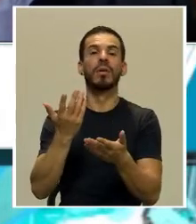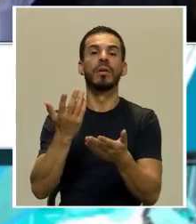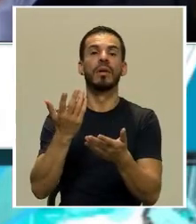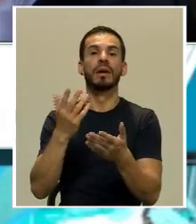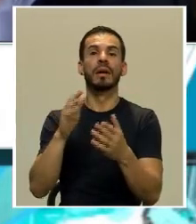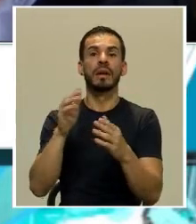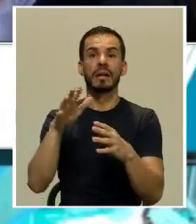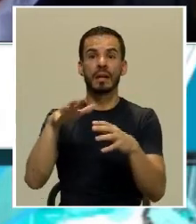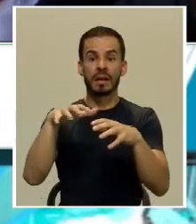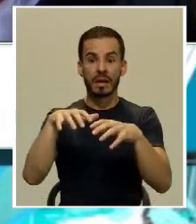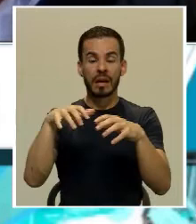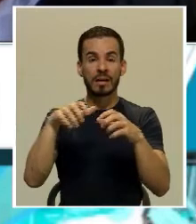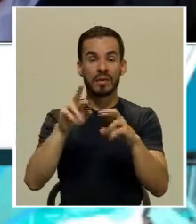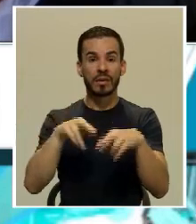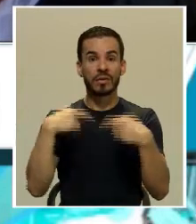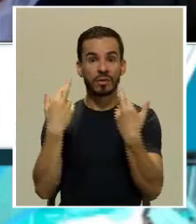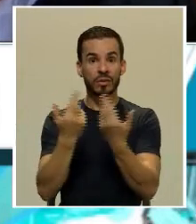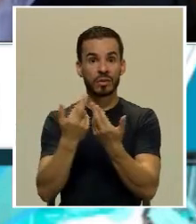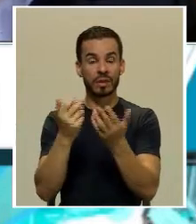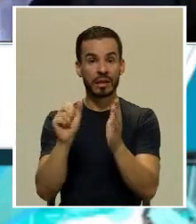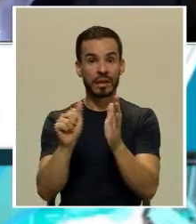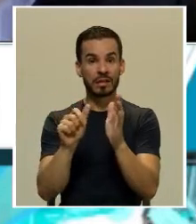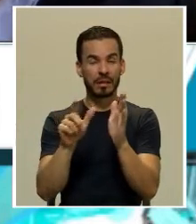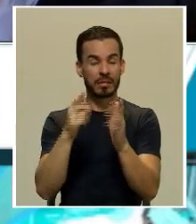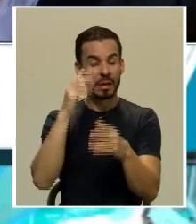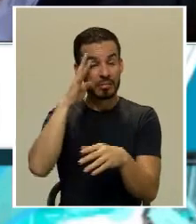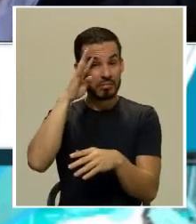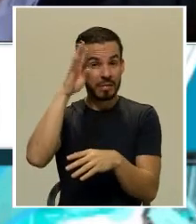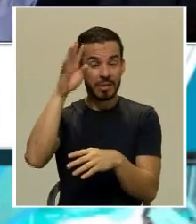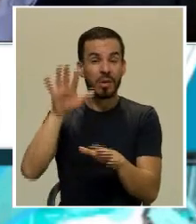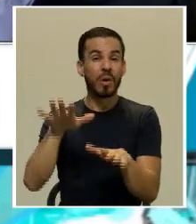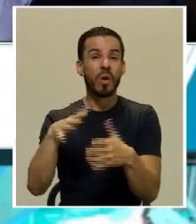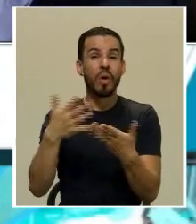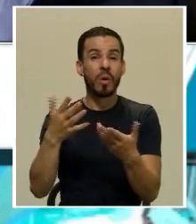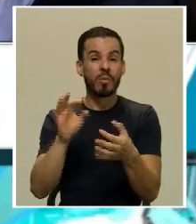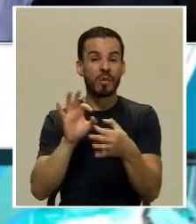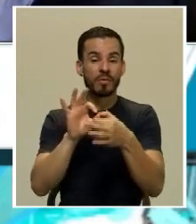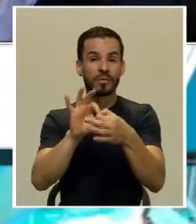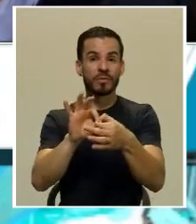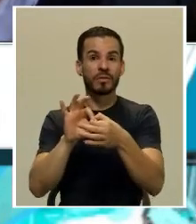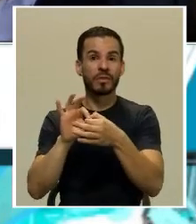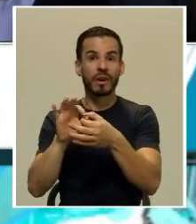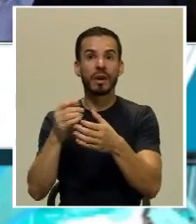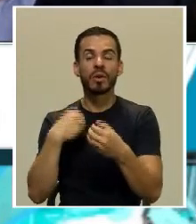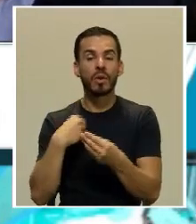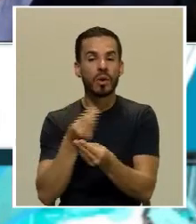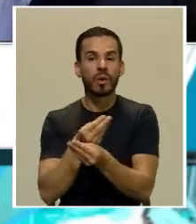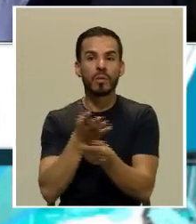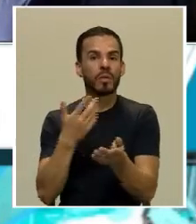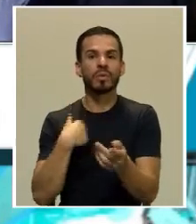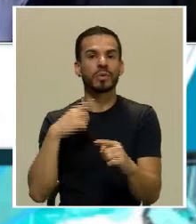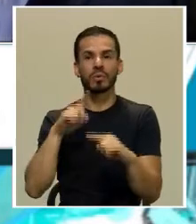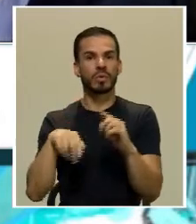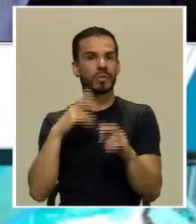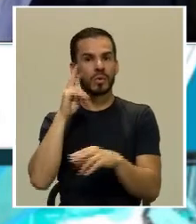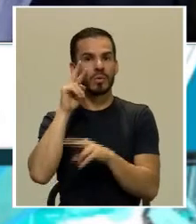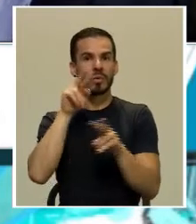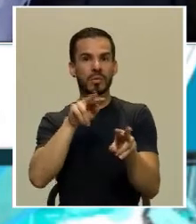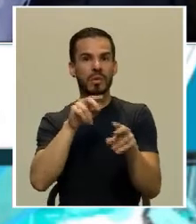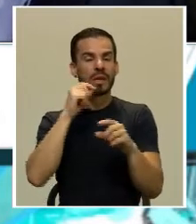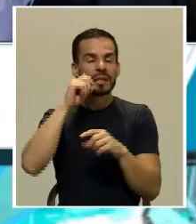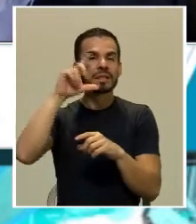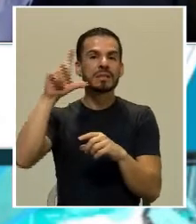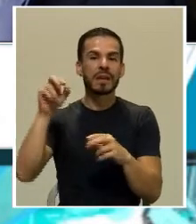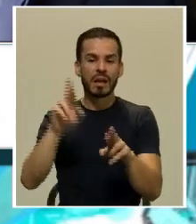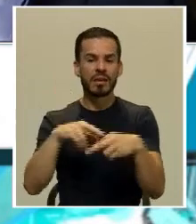en las audiencias, en las sesiones legislativas, imaginemos cómo están las relaciones en lo que públicamente no conocemos, los chats,